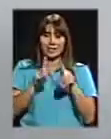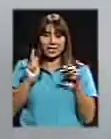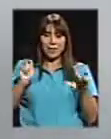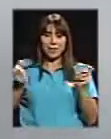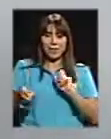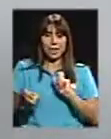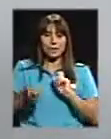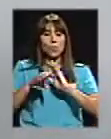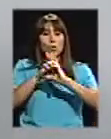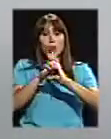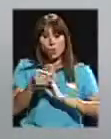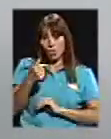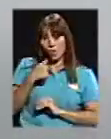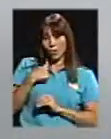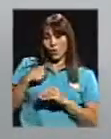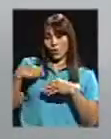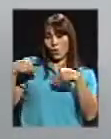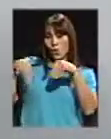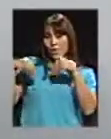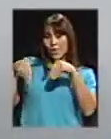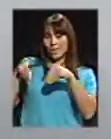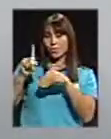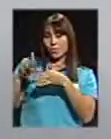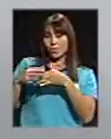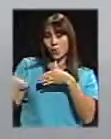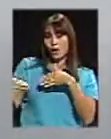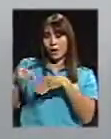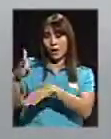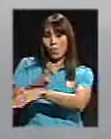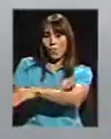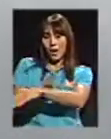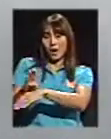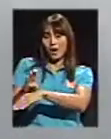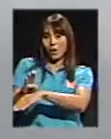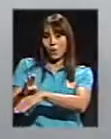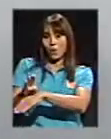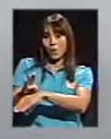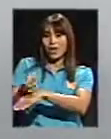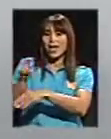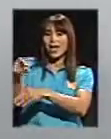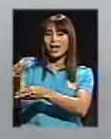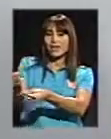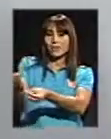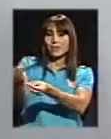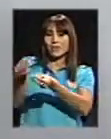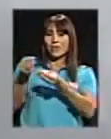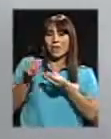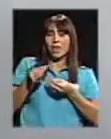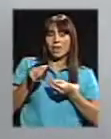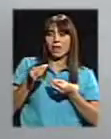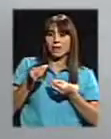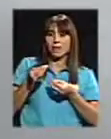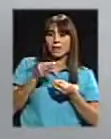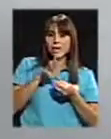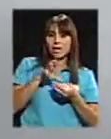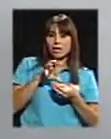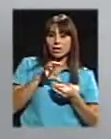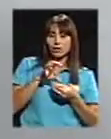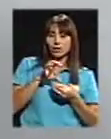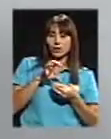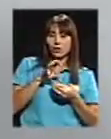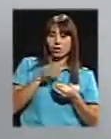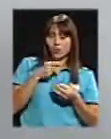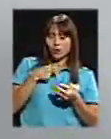le dan, digamos, 500 y al comprarlo le dan 500, lo compran 510. Bueno, esos 10